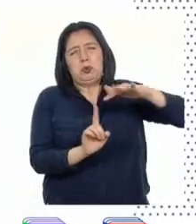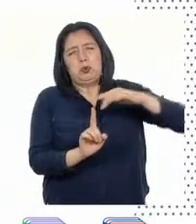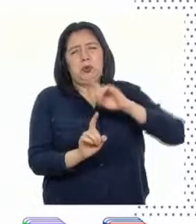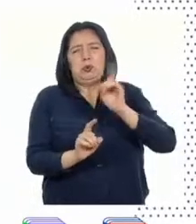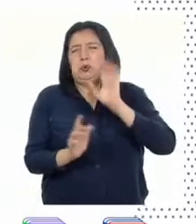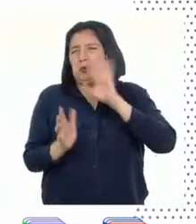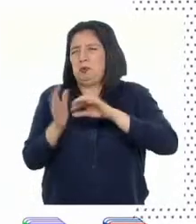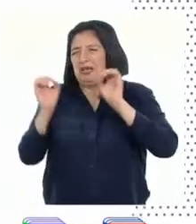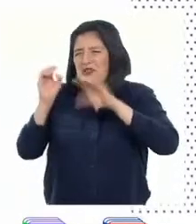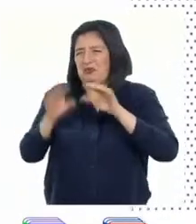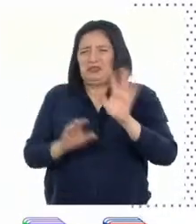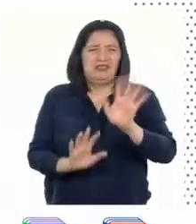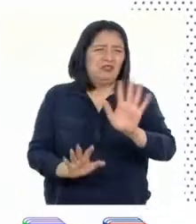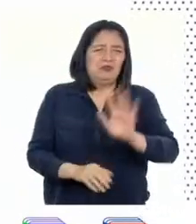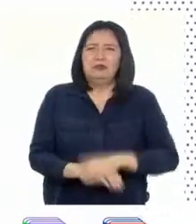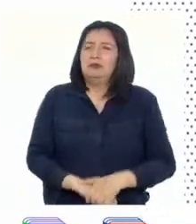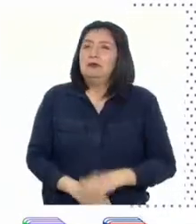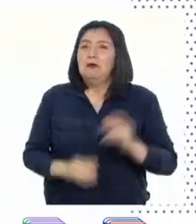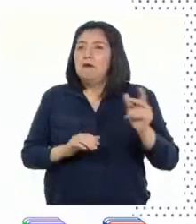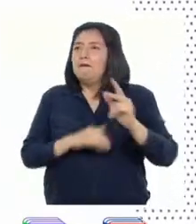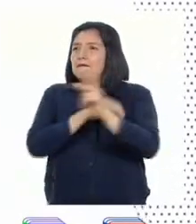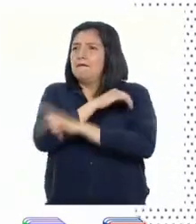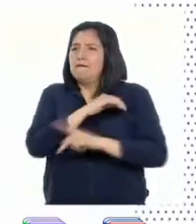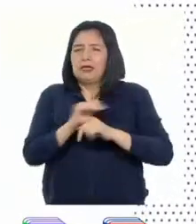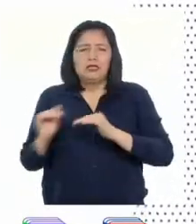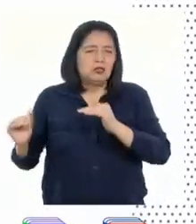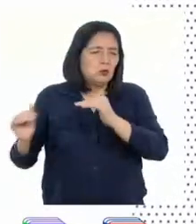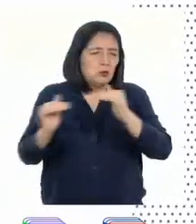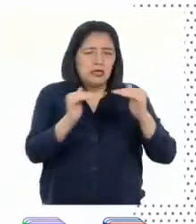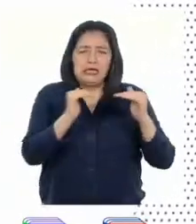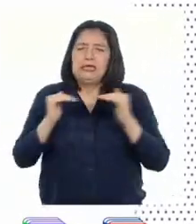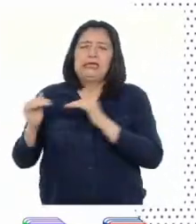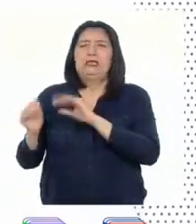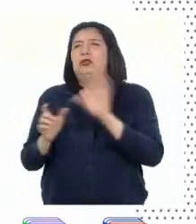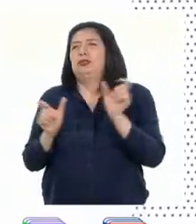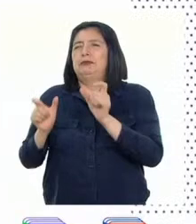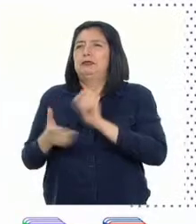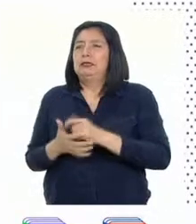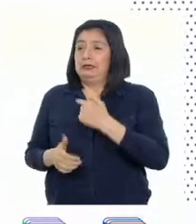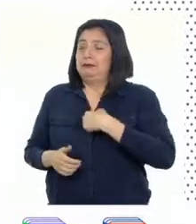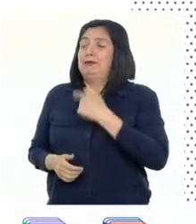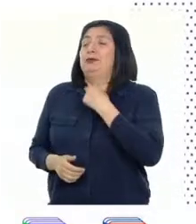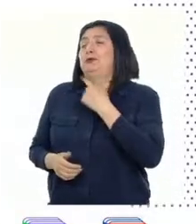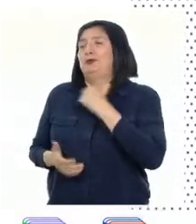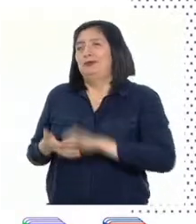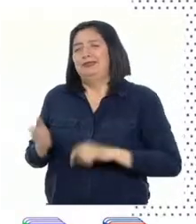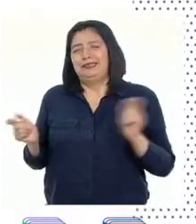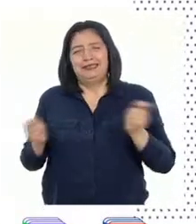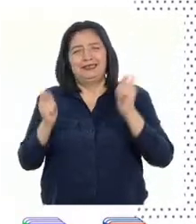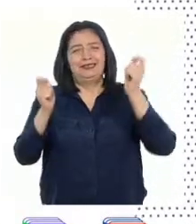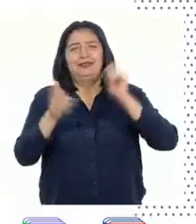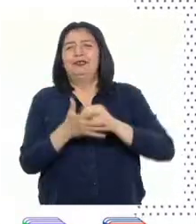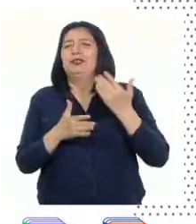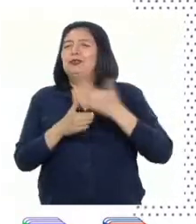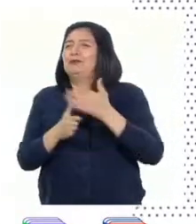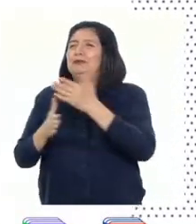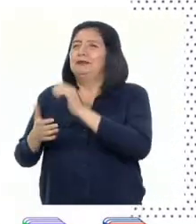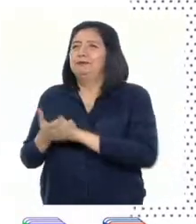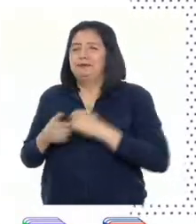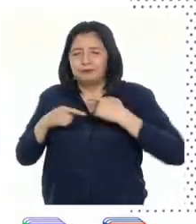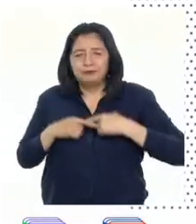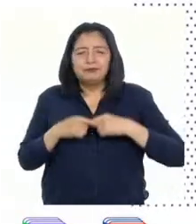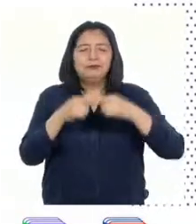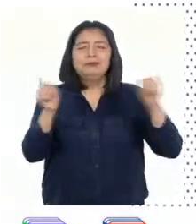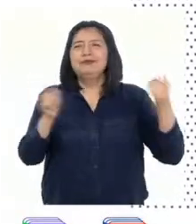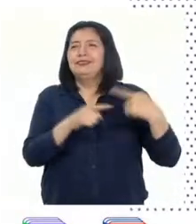basura. Un país con igualdad. A mí me gustaría que celebráramos compartiendo un